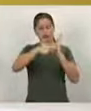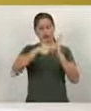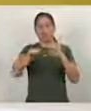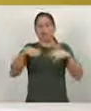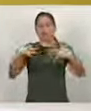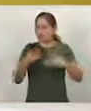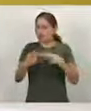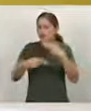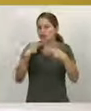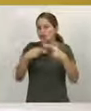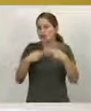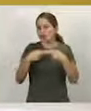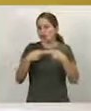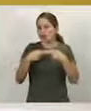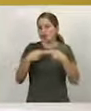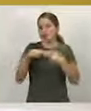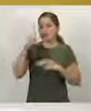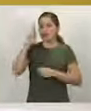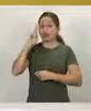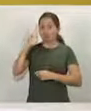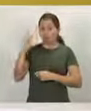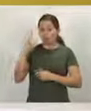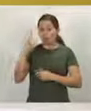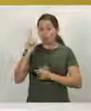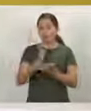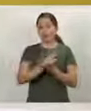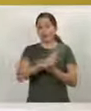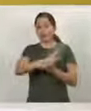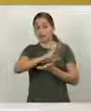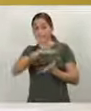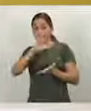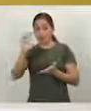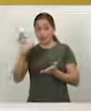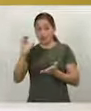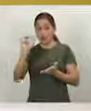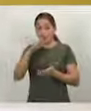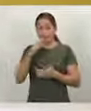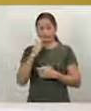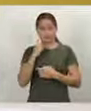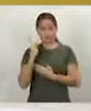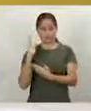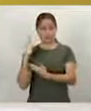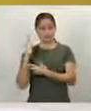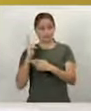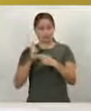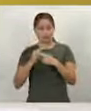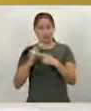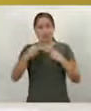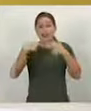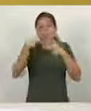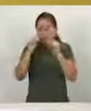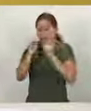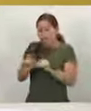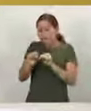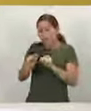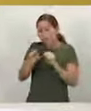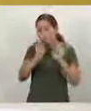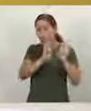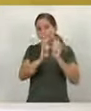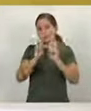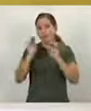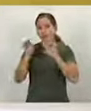hicieron, recuerden, fundaron la escuela Abel Santamaría y la biblioteca Raúl